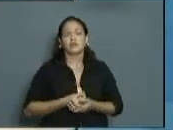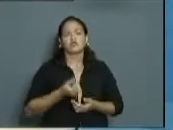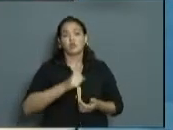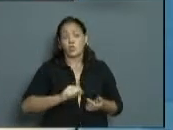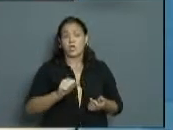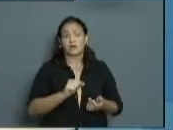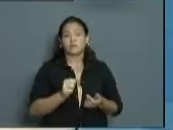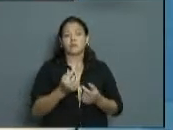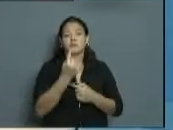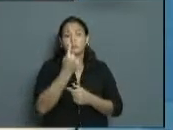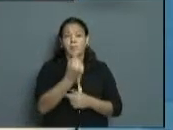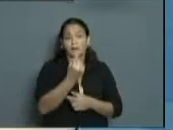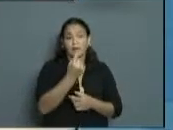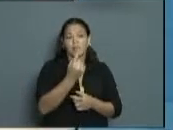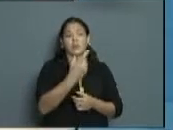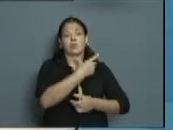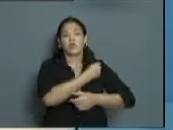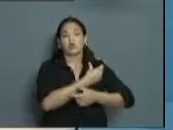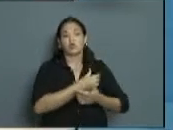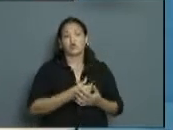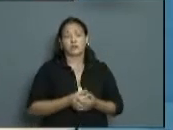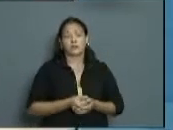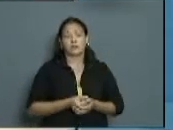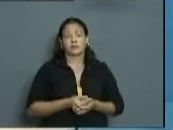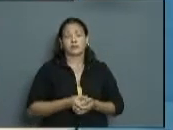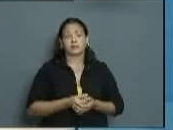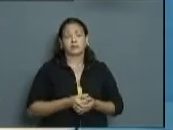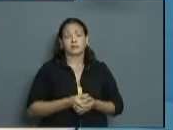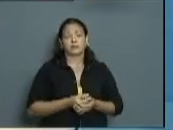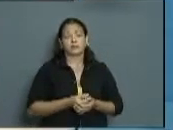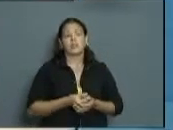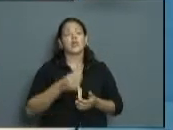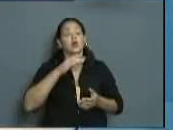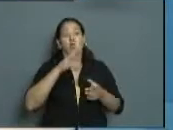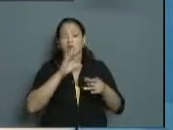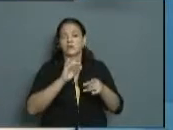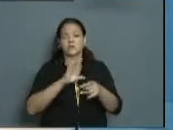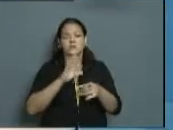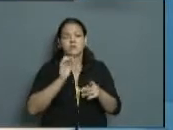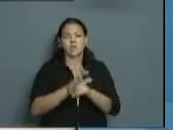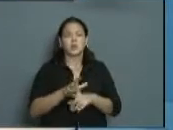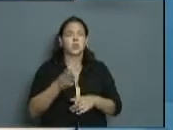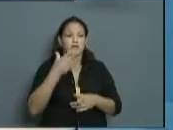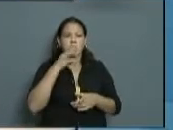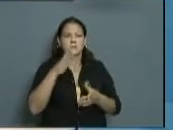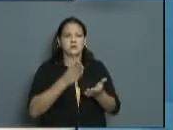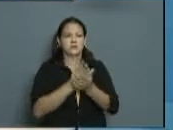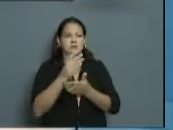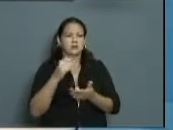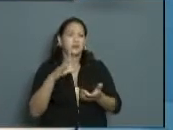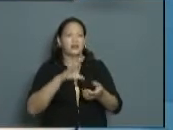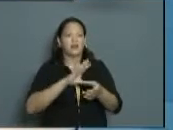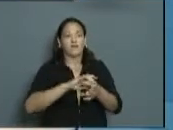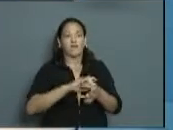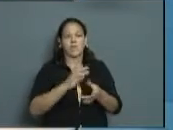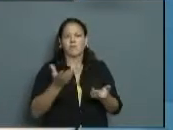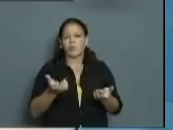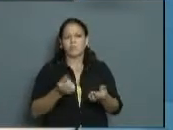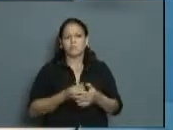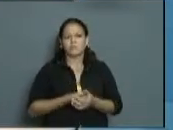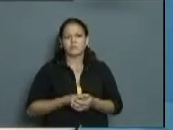hija se puso la primera dosis, la vacuna, al otro día comenzó con los síntomas y aún continúa enferma. Ahora, para continuar